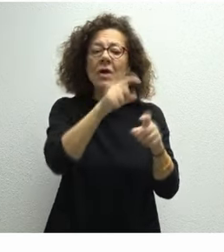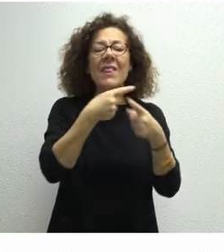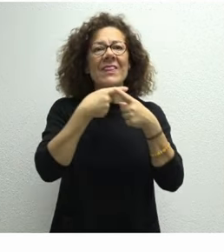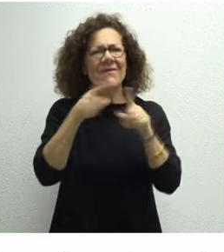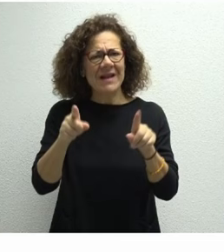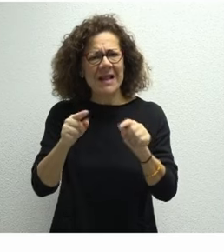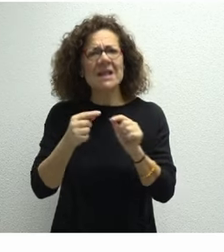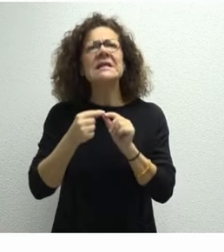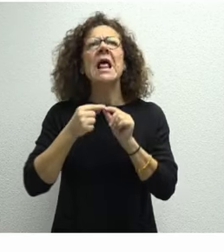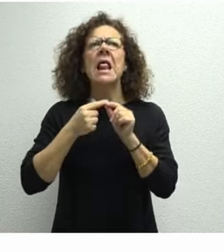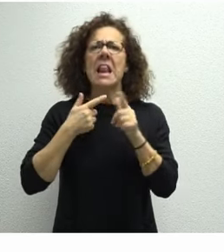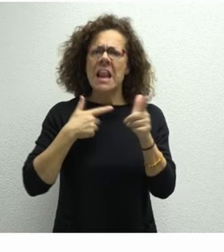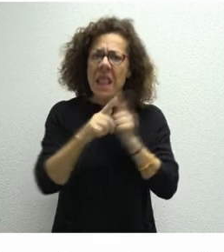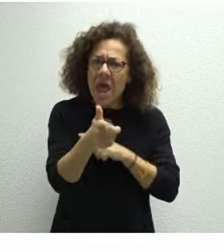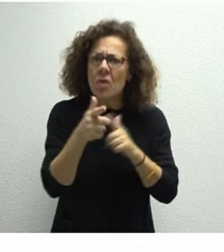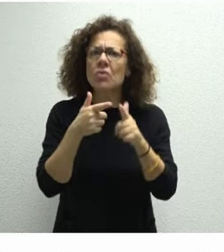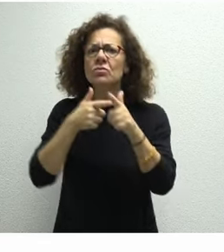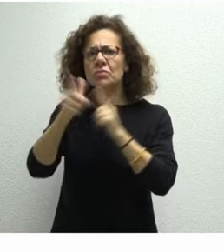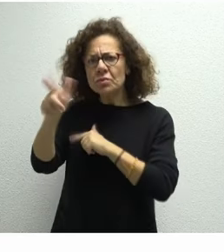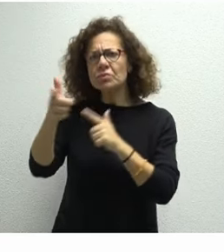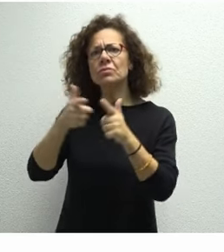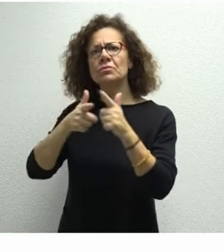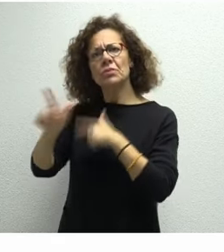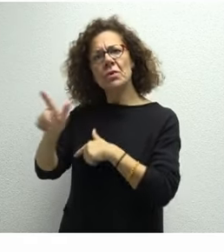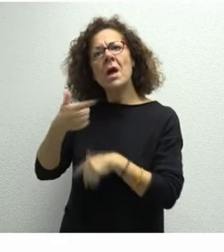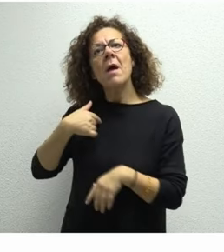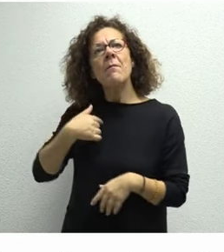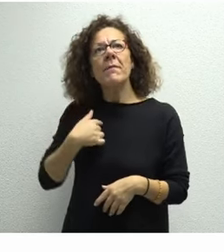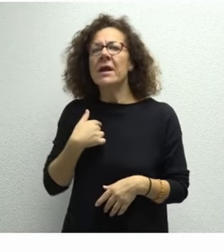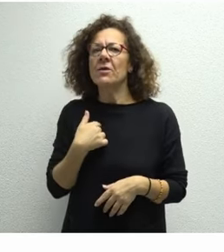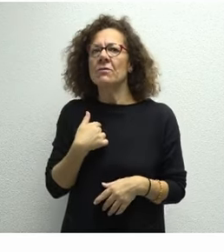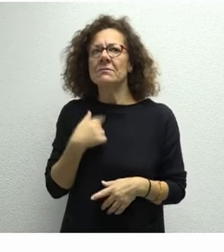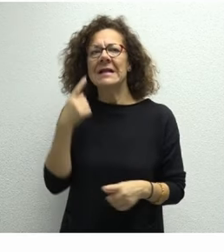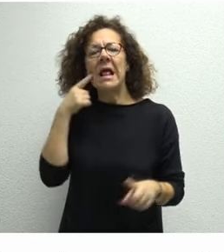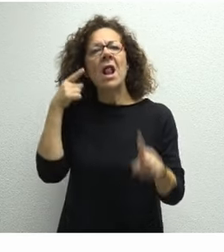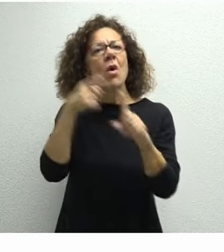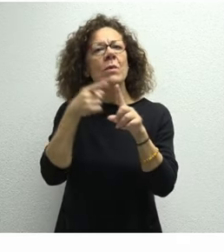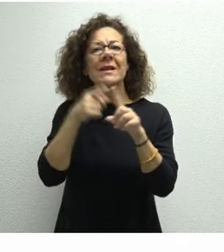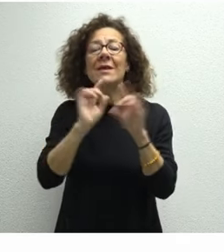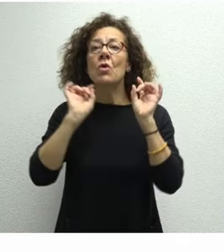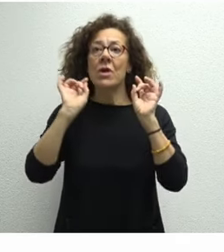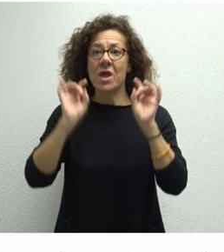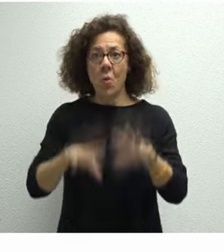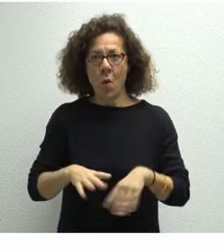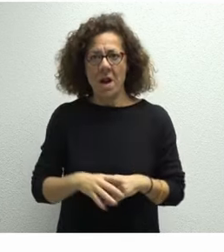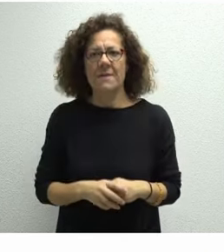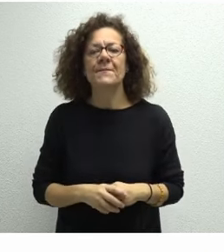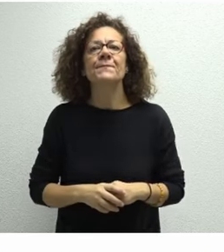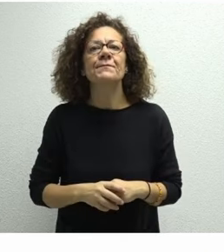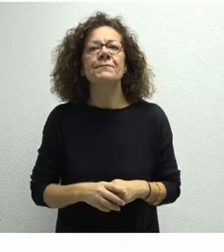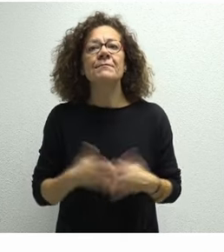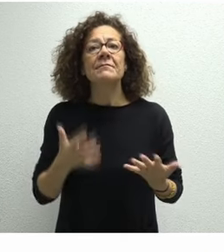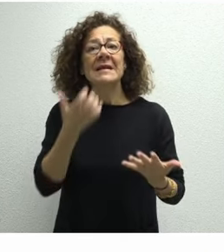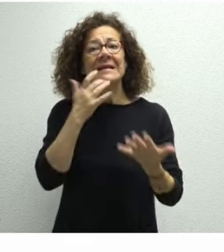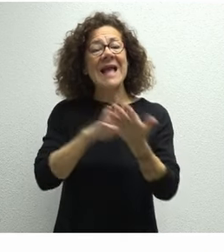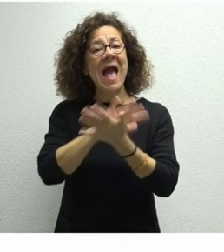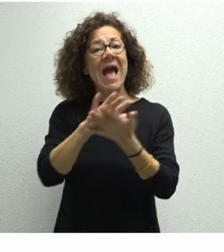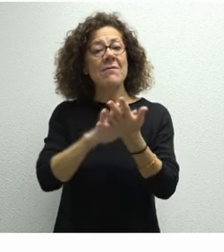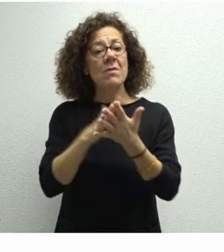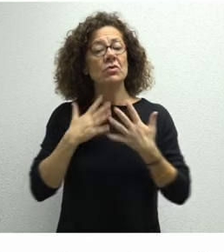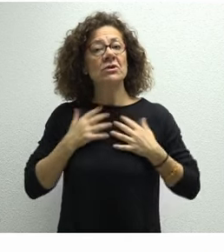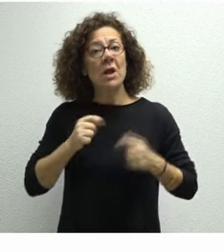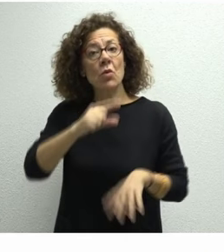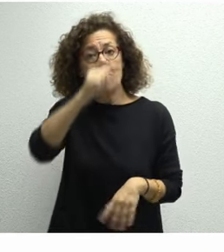distantes pero que miran por la misma ventana no que lo articulan y cuando hablamos de Salud Mental